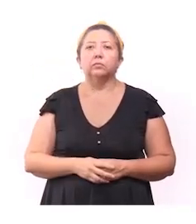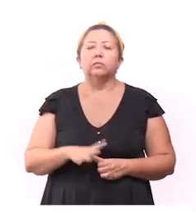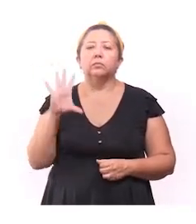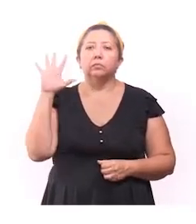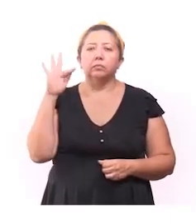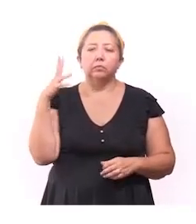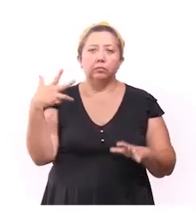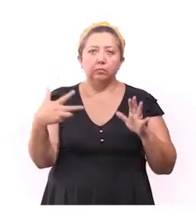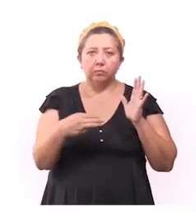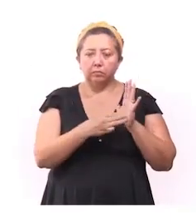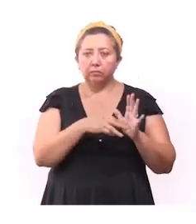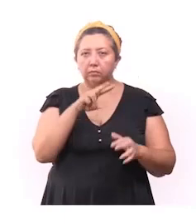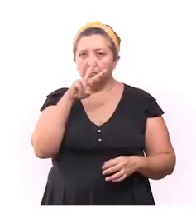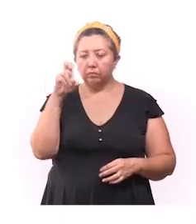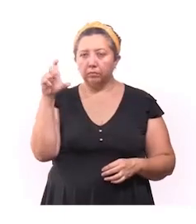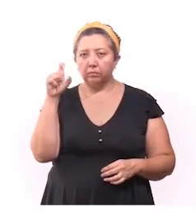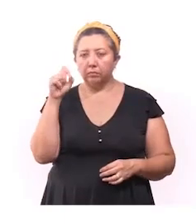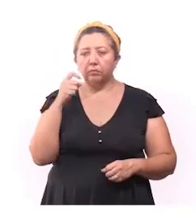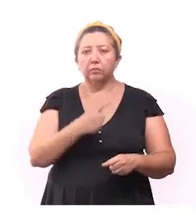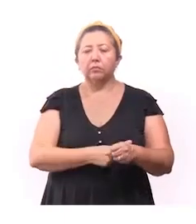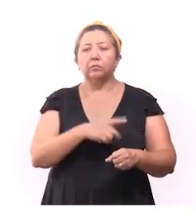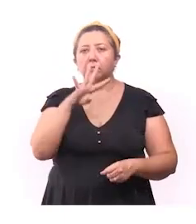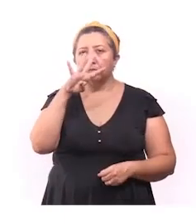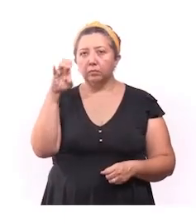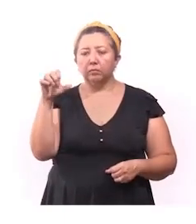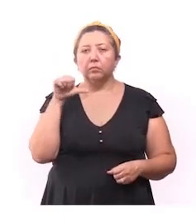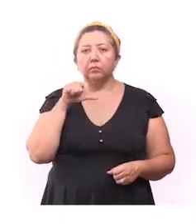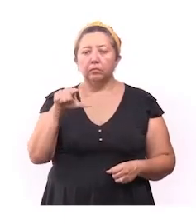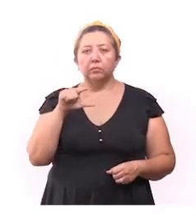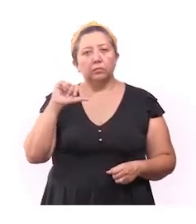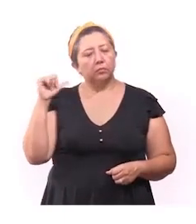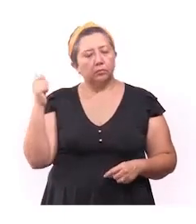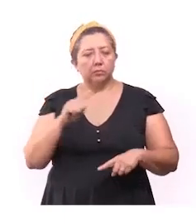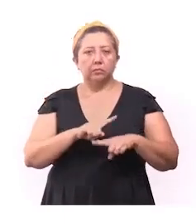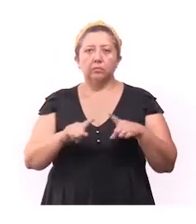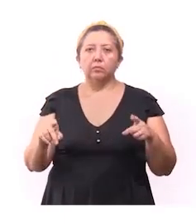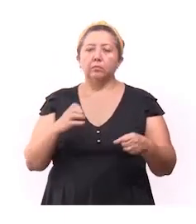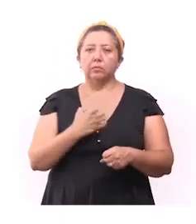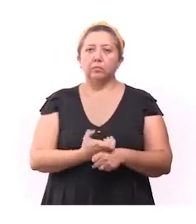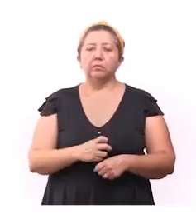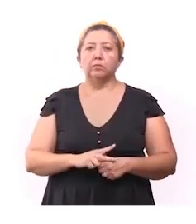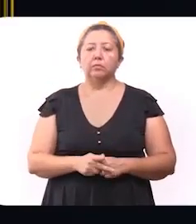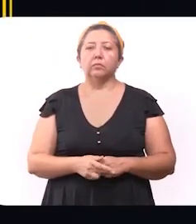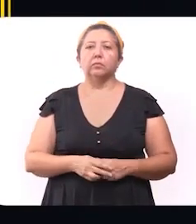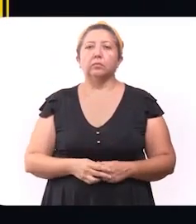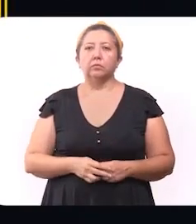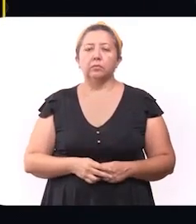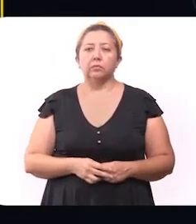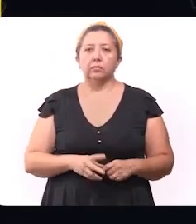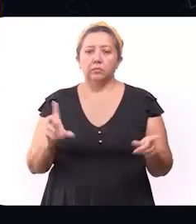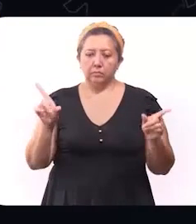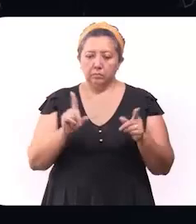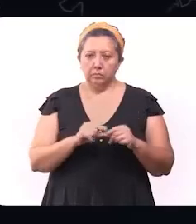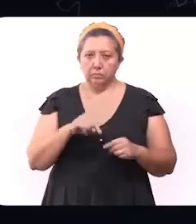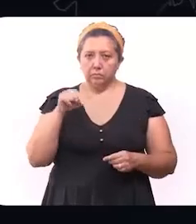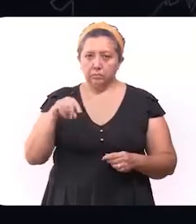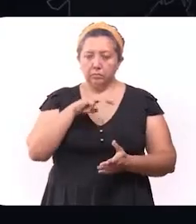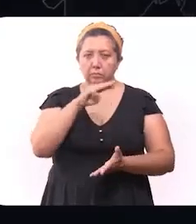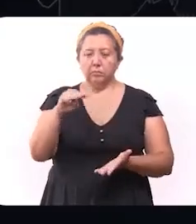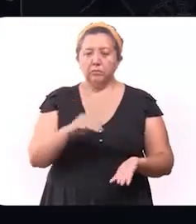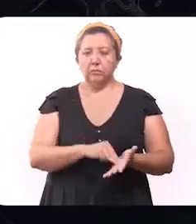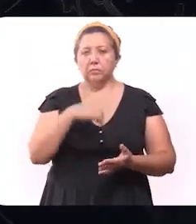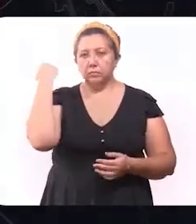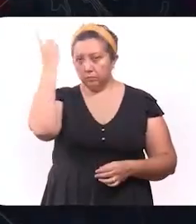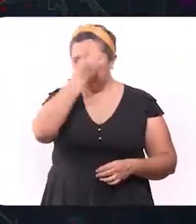los 48.220 casos positivos, 417 son de otro país u otro estado. Específicamente en Mérida